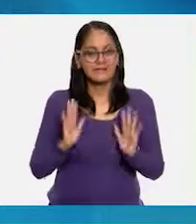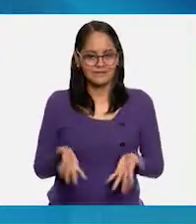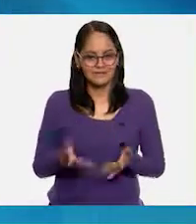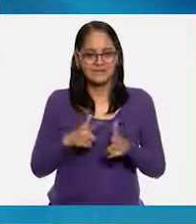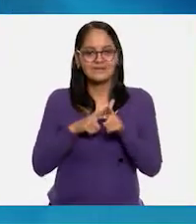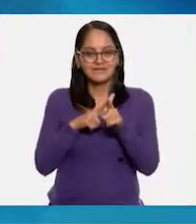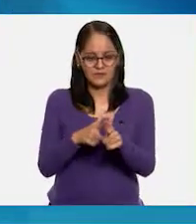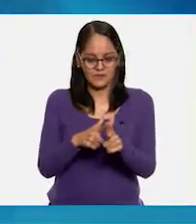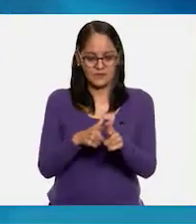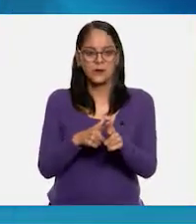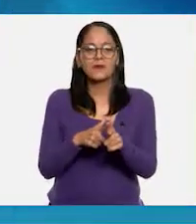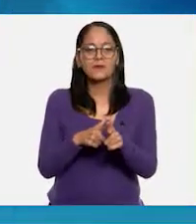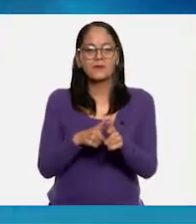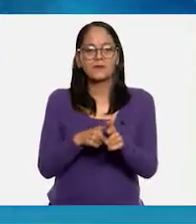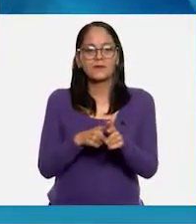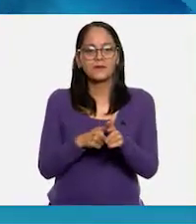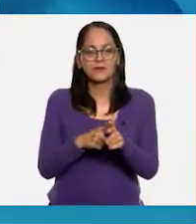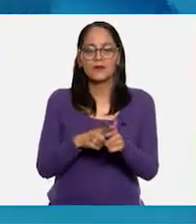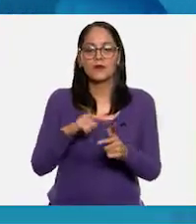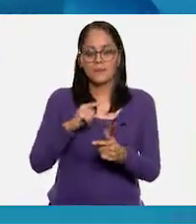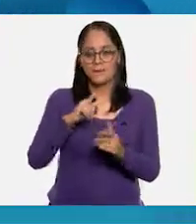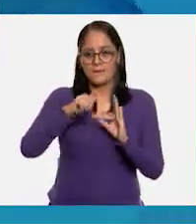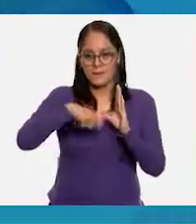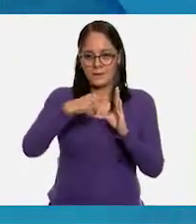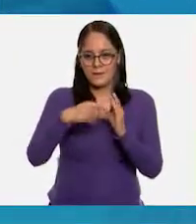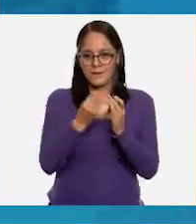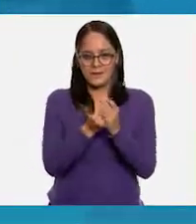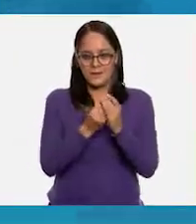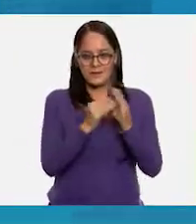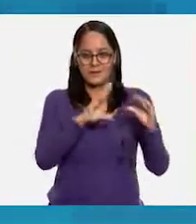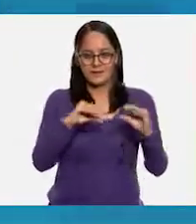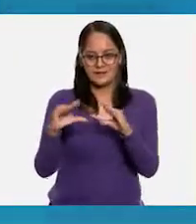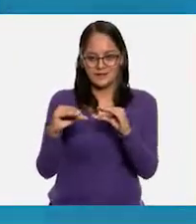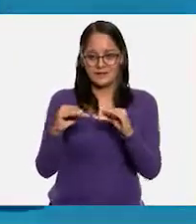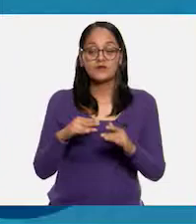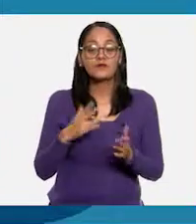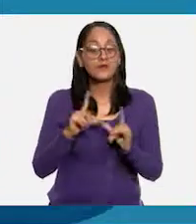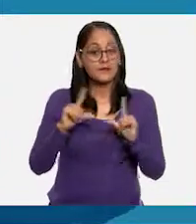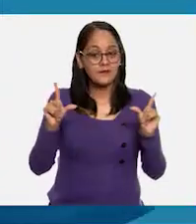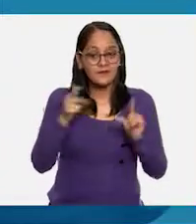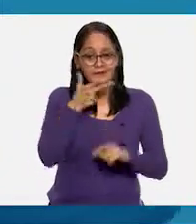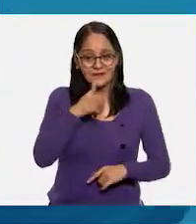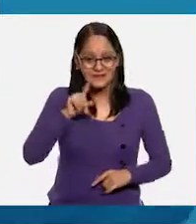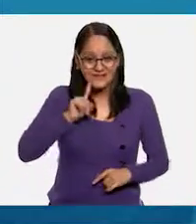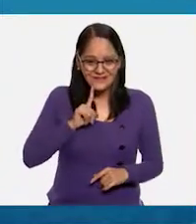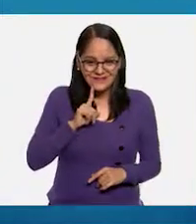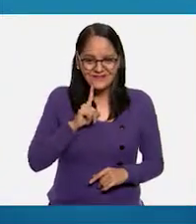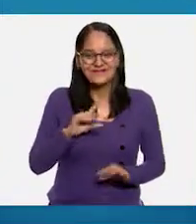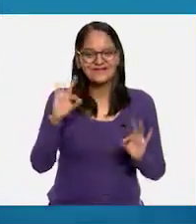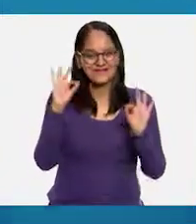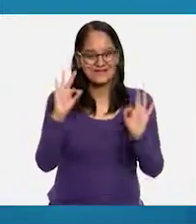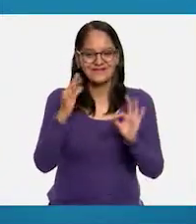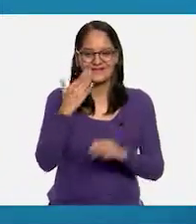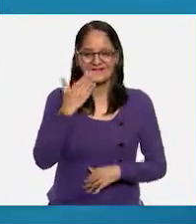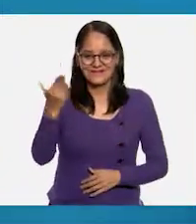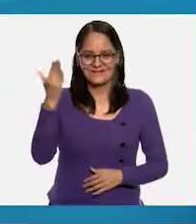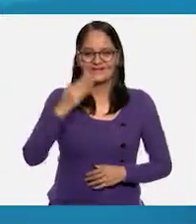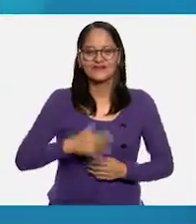es momento de seguir con el programa de hoy. ¿Listas? ¿Listos?